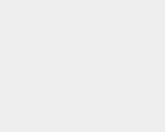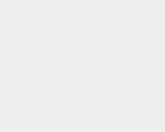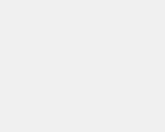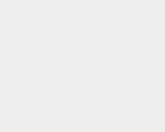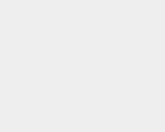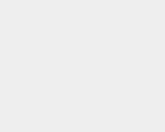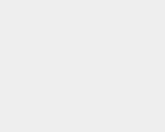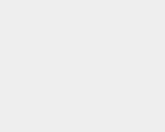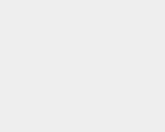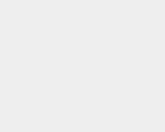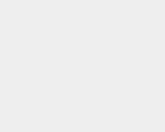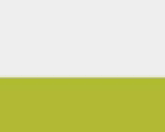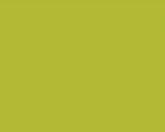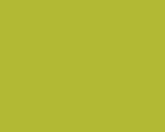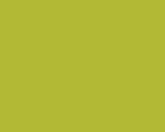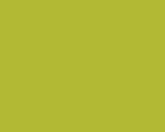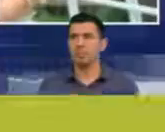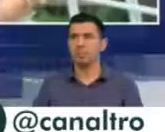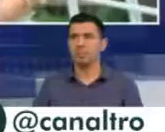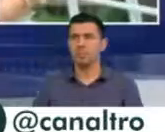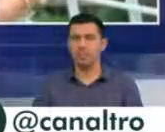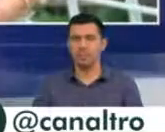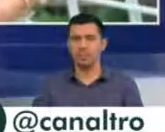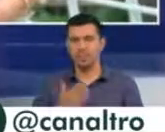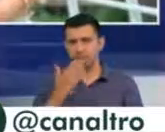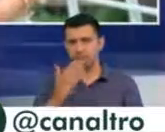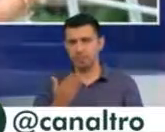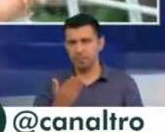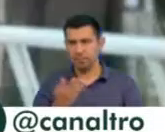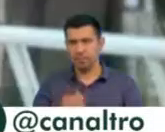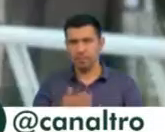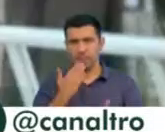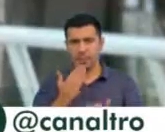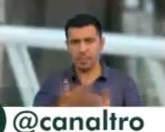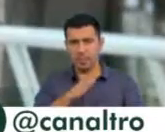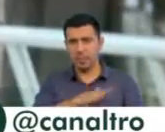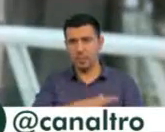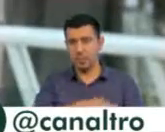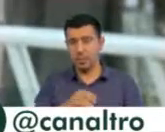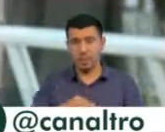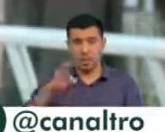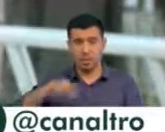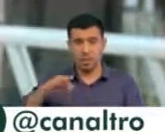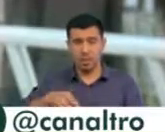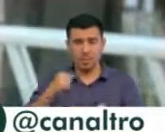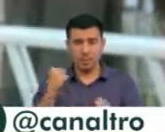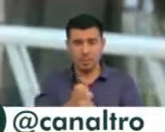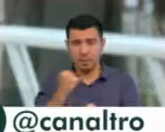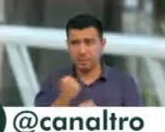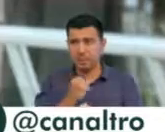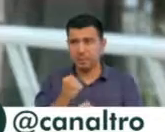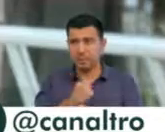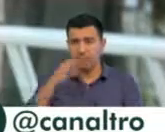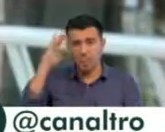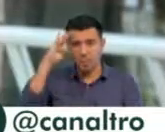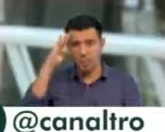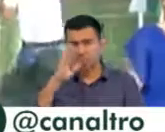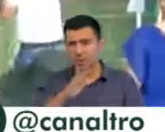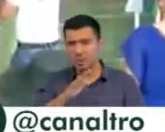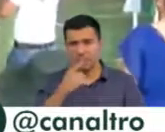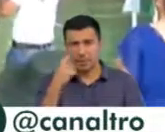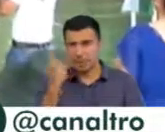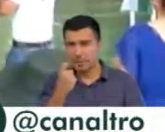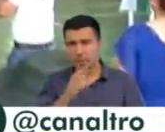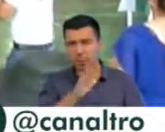canaltro.com gracias buenas tardes fueron tres meses de trabajo de la policía antinarcótico con el apoyo de las